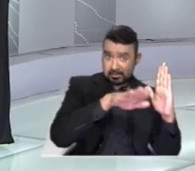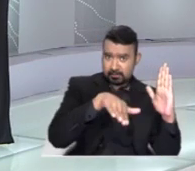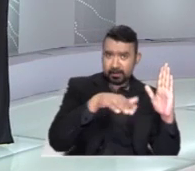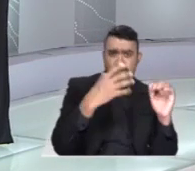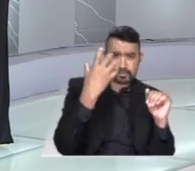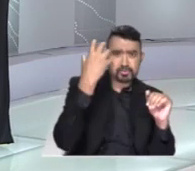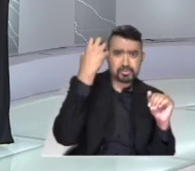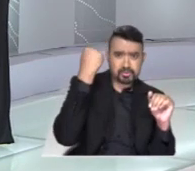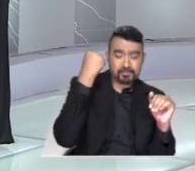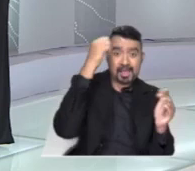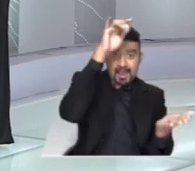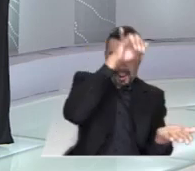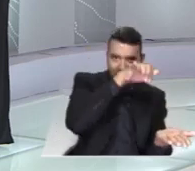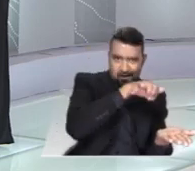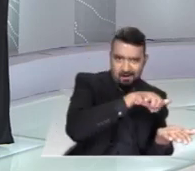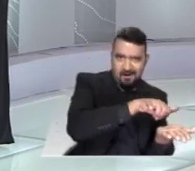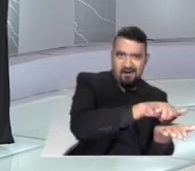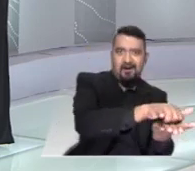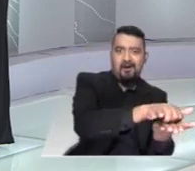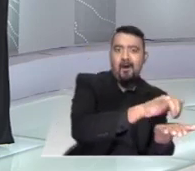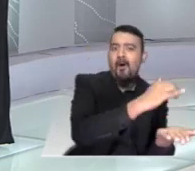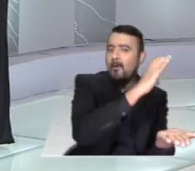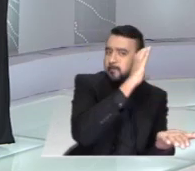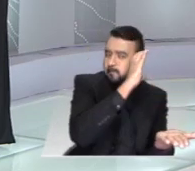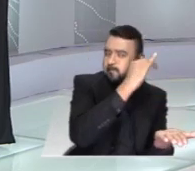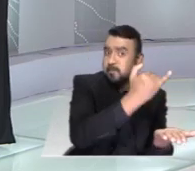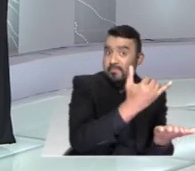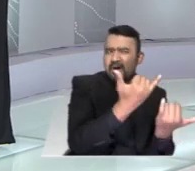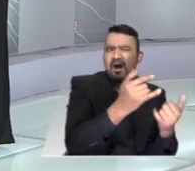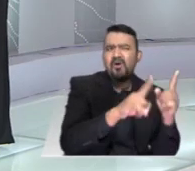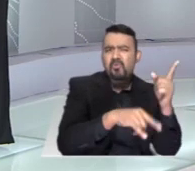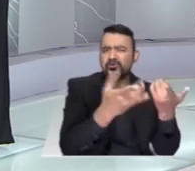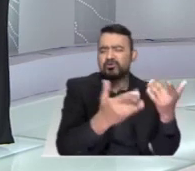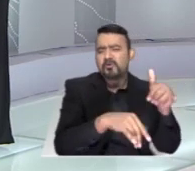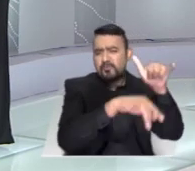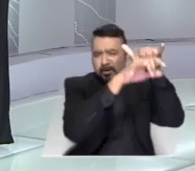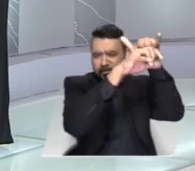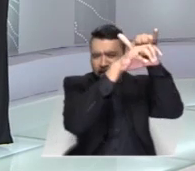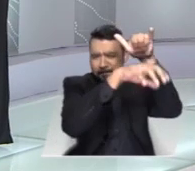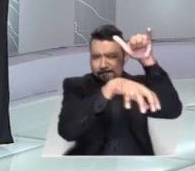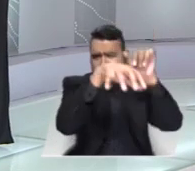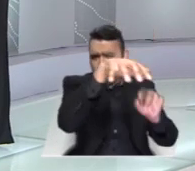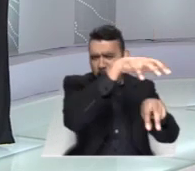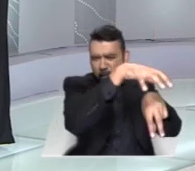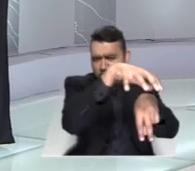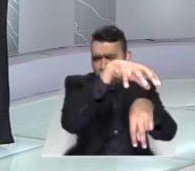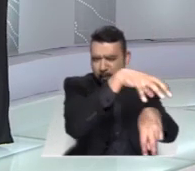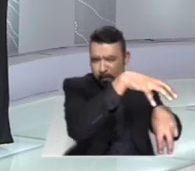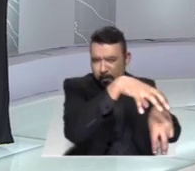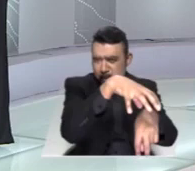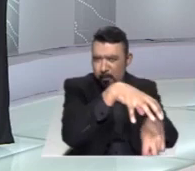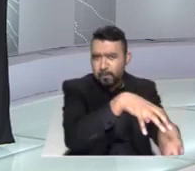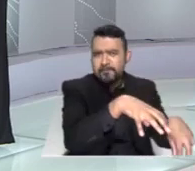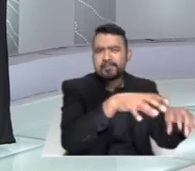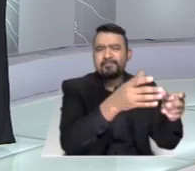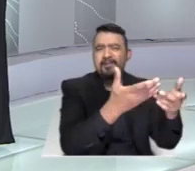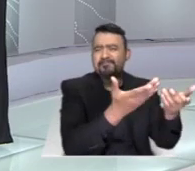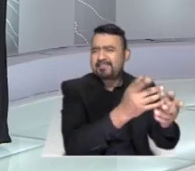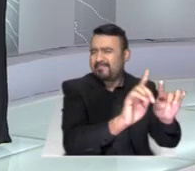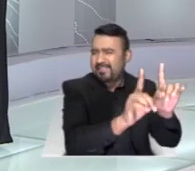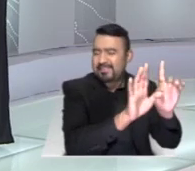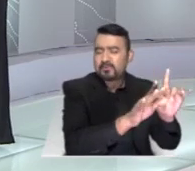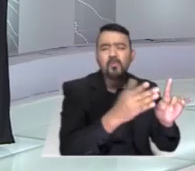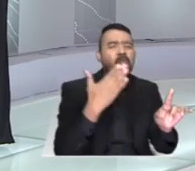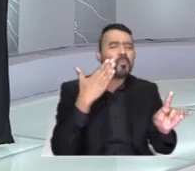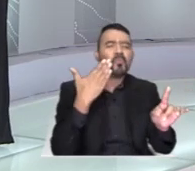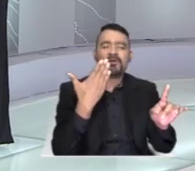Allí se realizaban actividades deportivas como paracaidismo e incluso carreras de cuarto de milla en la pista. Tras su cierre hace más de 10